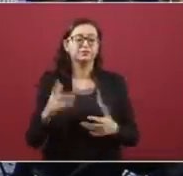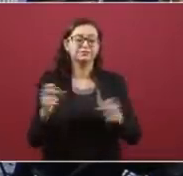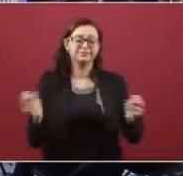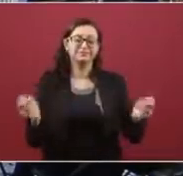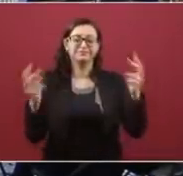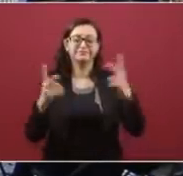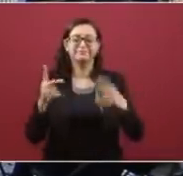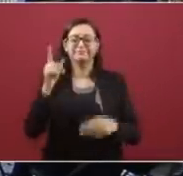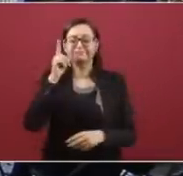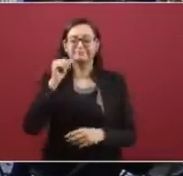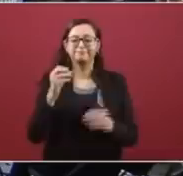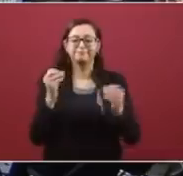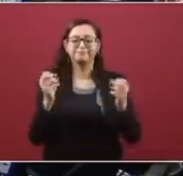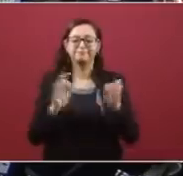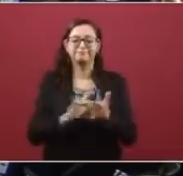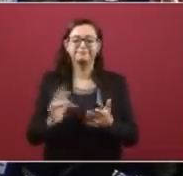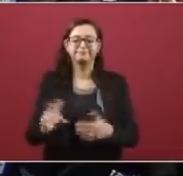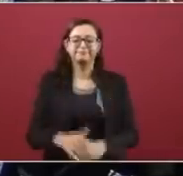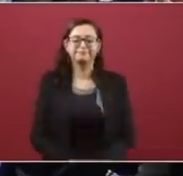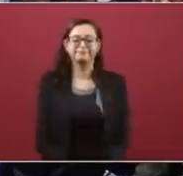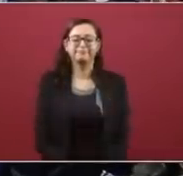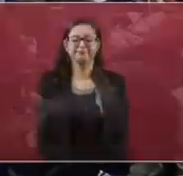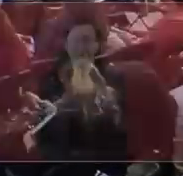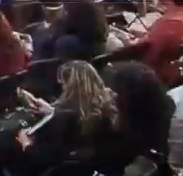mañana. Muchas gracias.